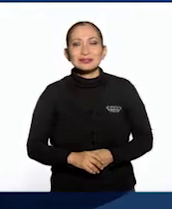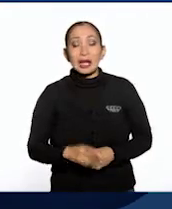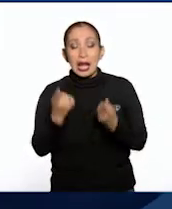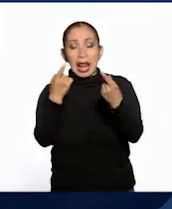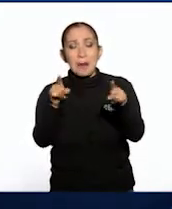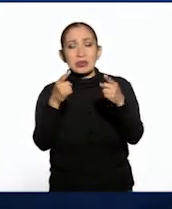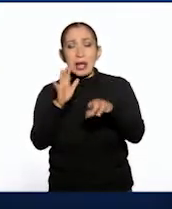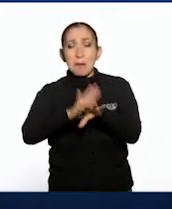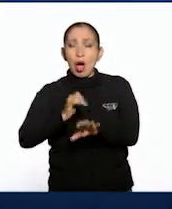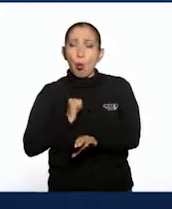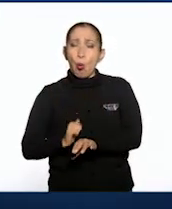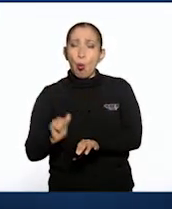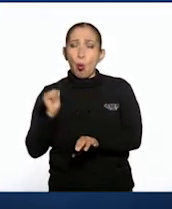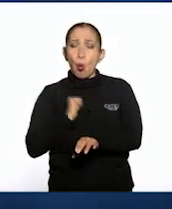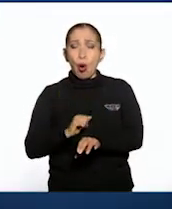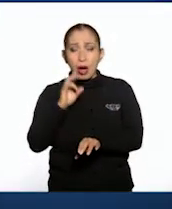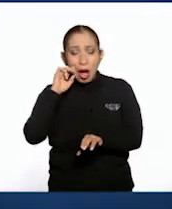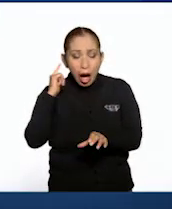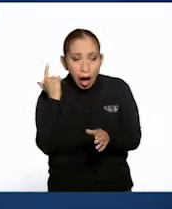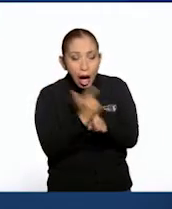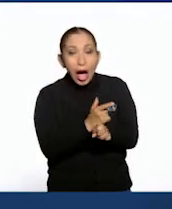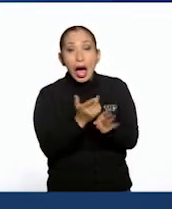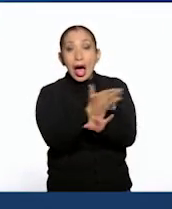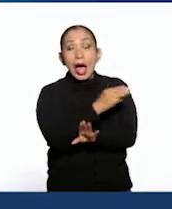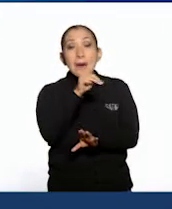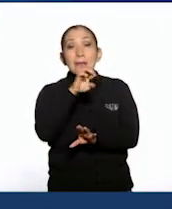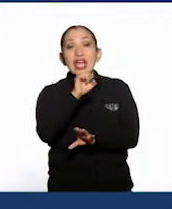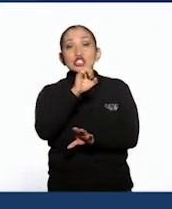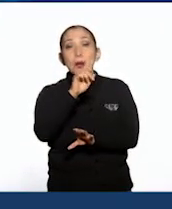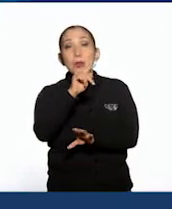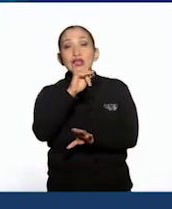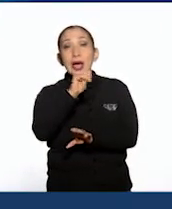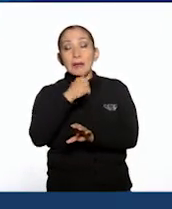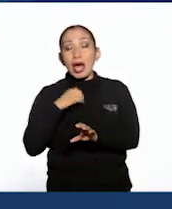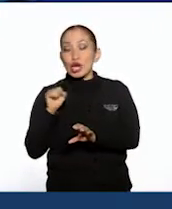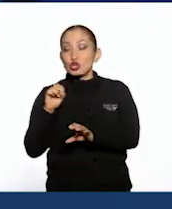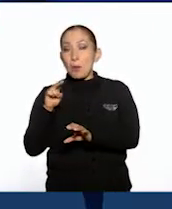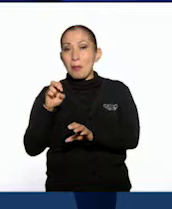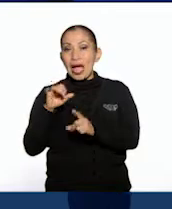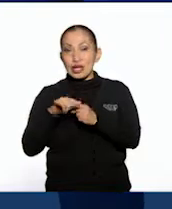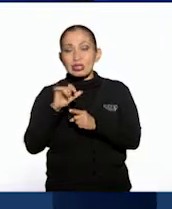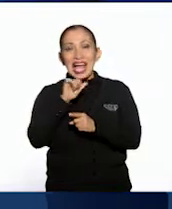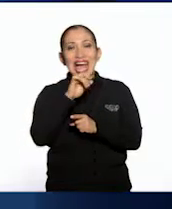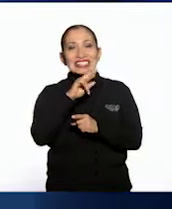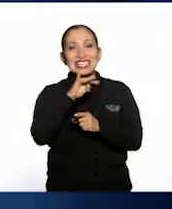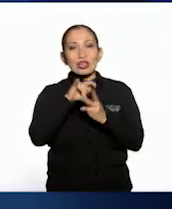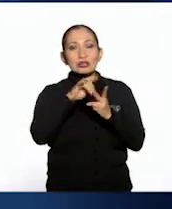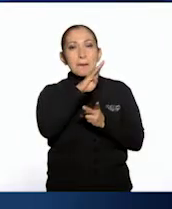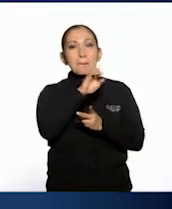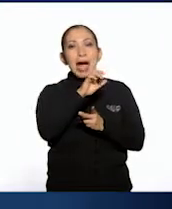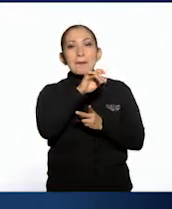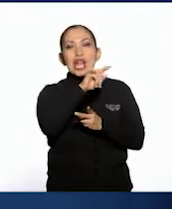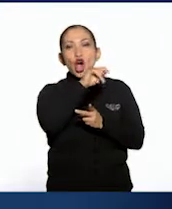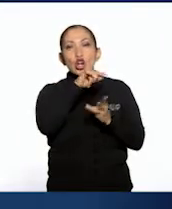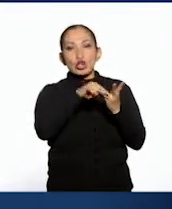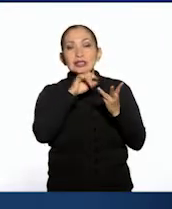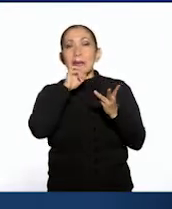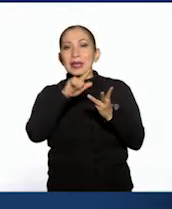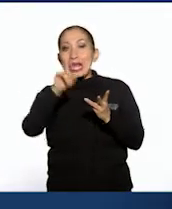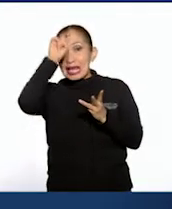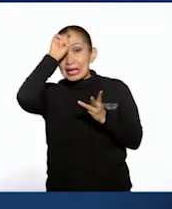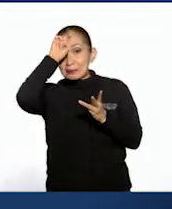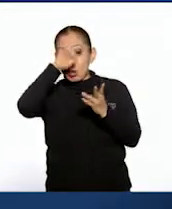La música más antigua se tiene registrada en Mesopotamia, con los sumerios, asirios y babilonios, y también con